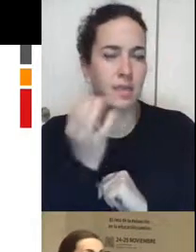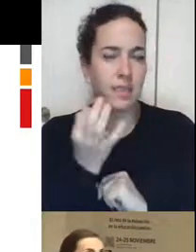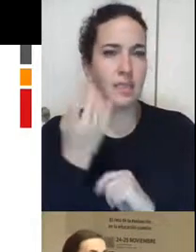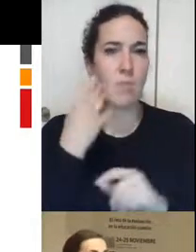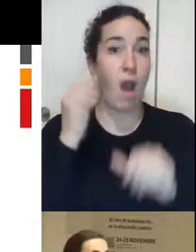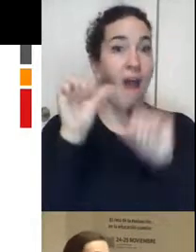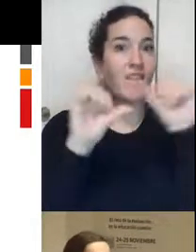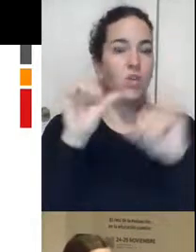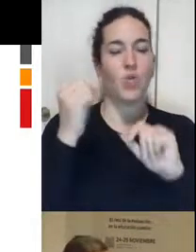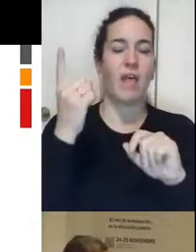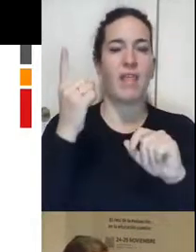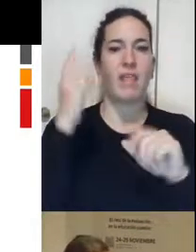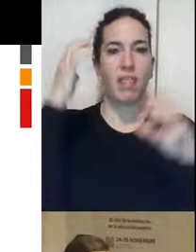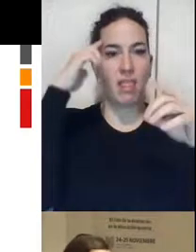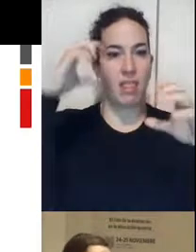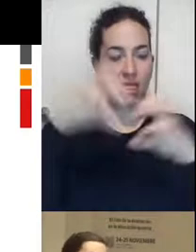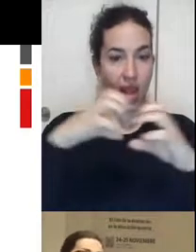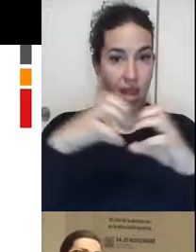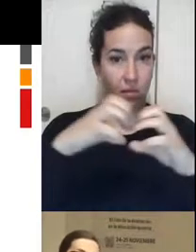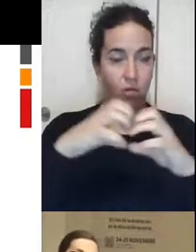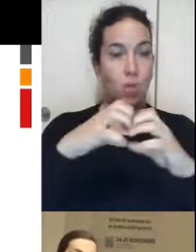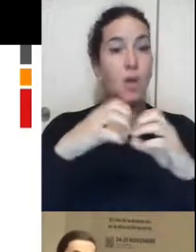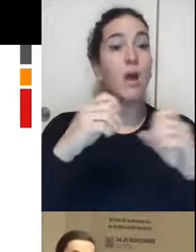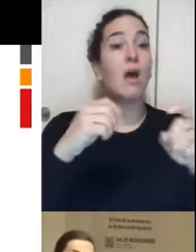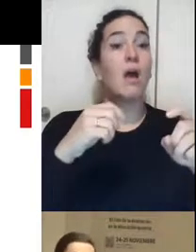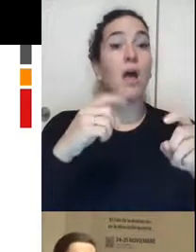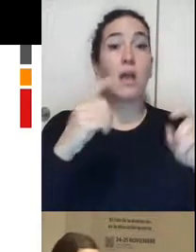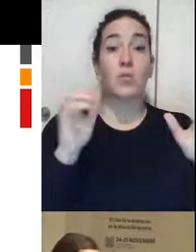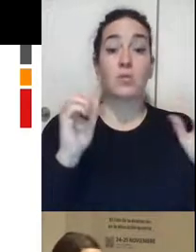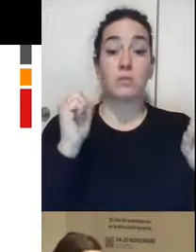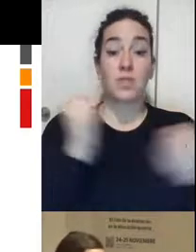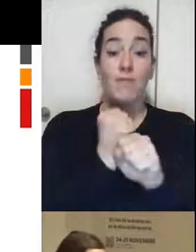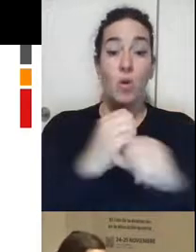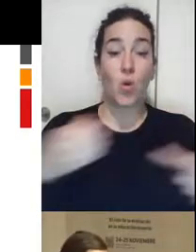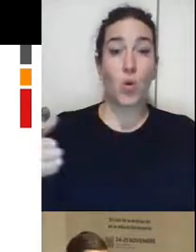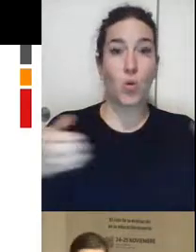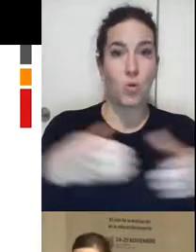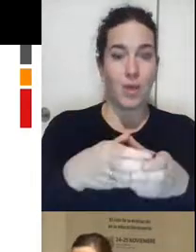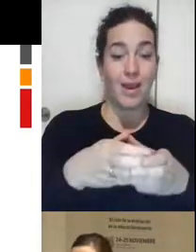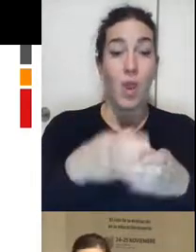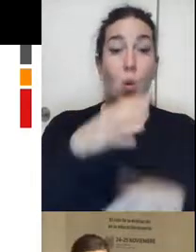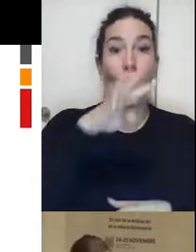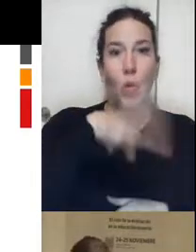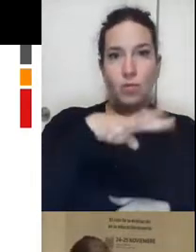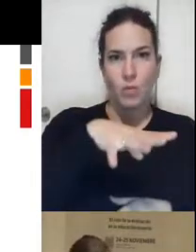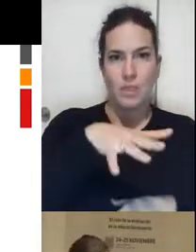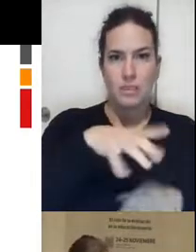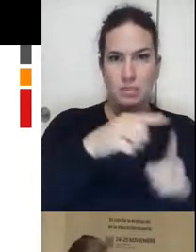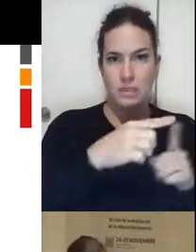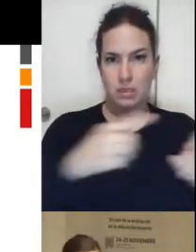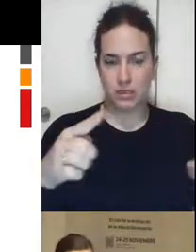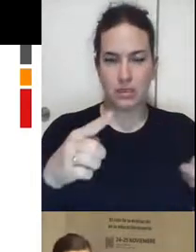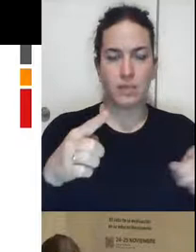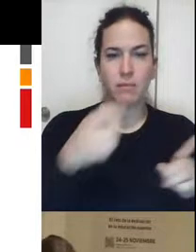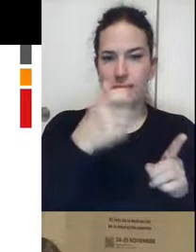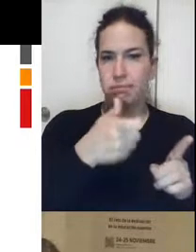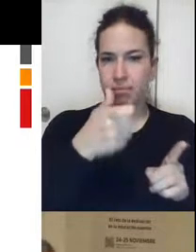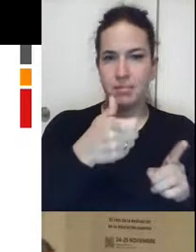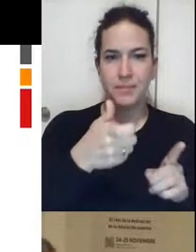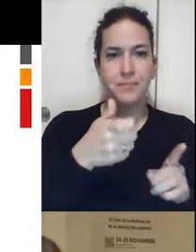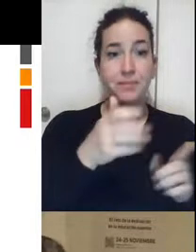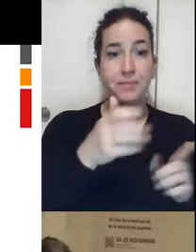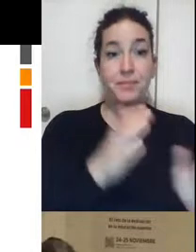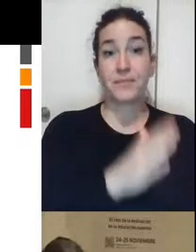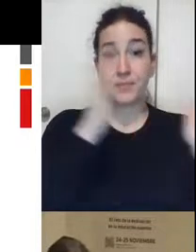una actividad grupal con varias tareas que se desarrollaría a lo largo de todo el cuatrimestre. En esta diapositiva, la